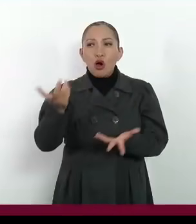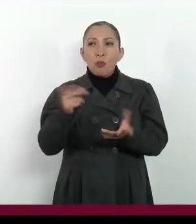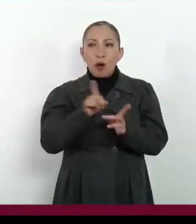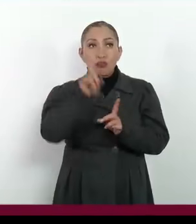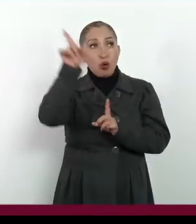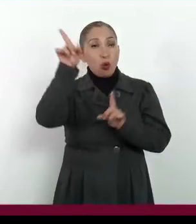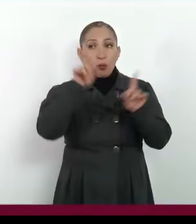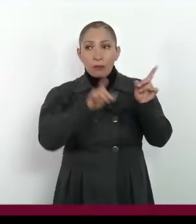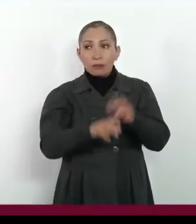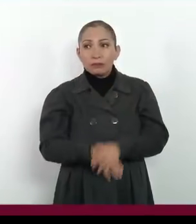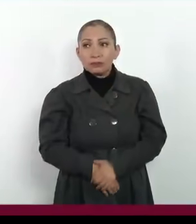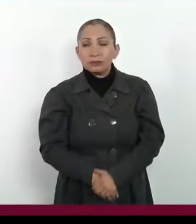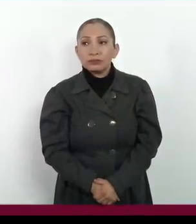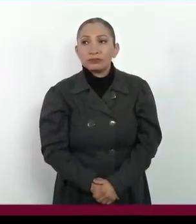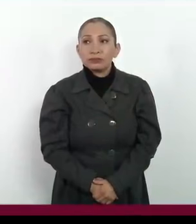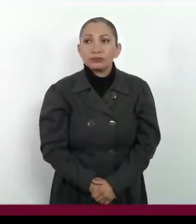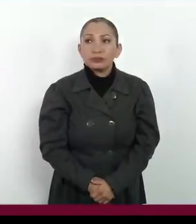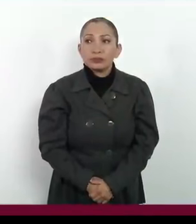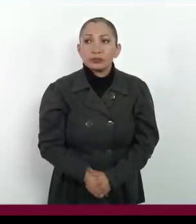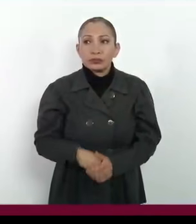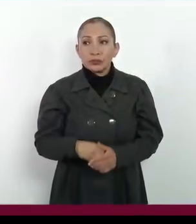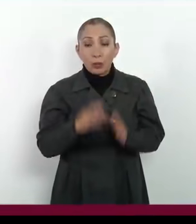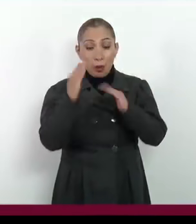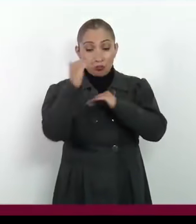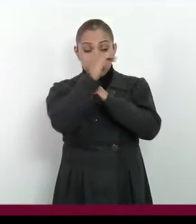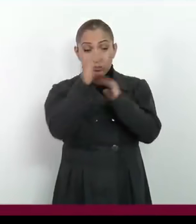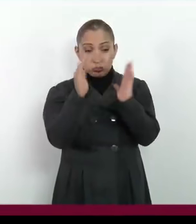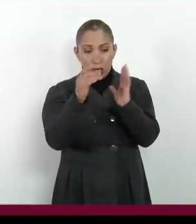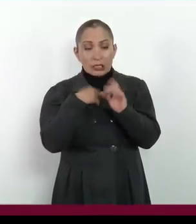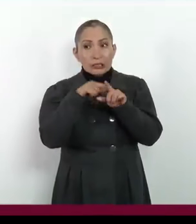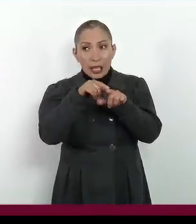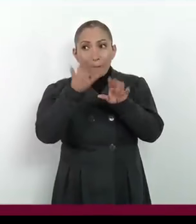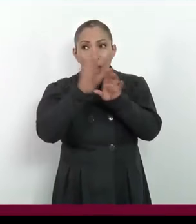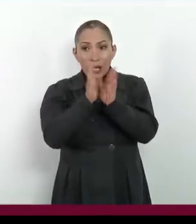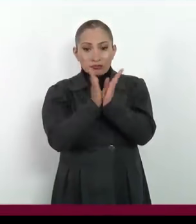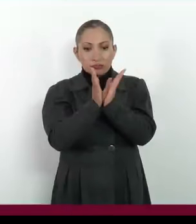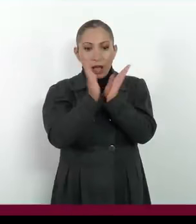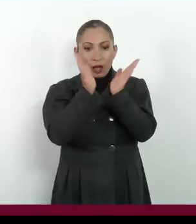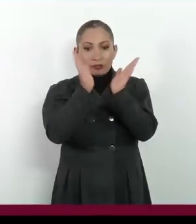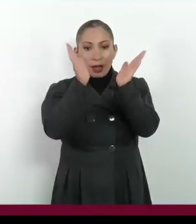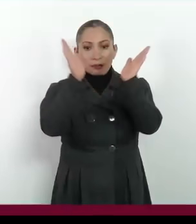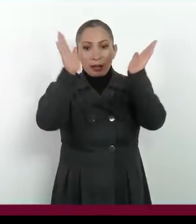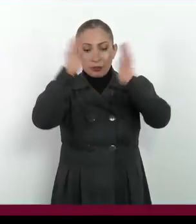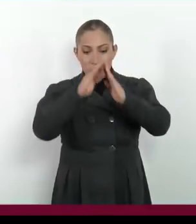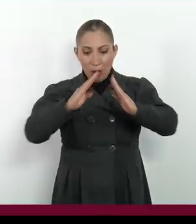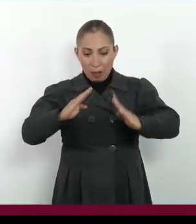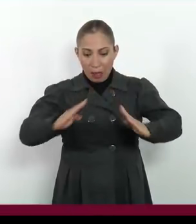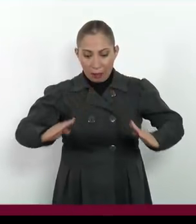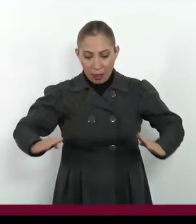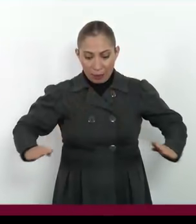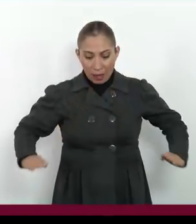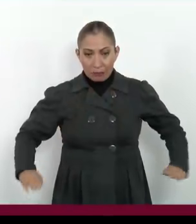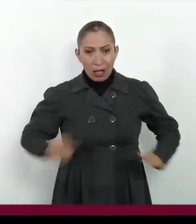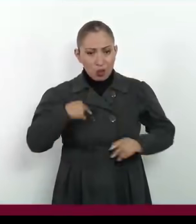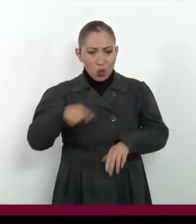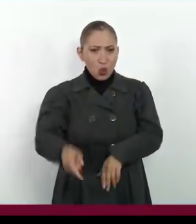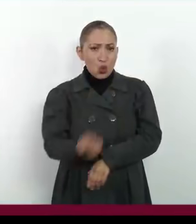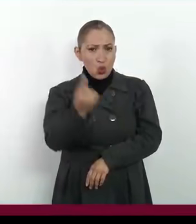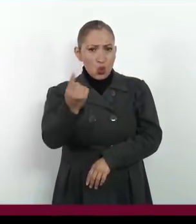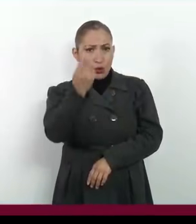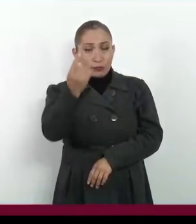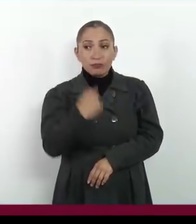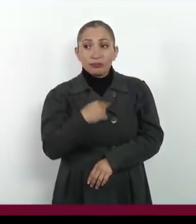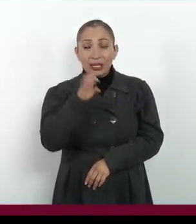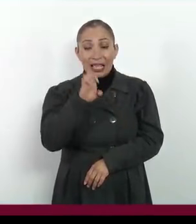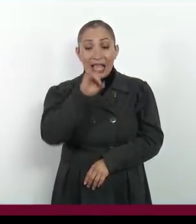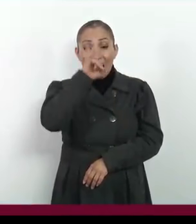extiende en todas las direcciones. Muy bien. Este cono no está trunco, simplemente sigue creciendo hacia arriba y hacia abajo. Muy bien. Pero si aquí está